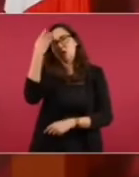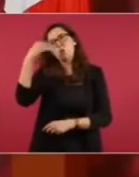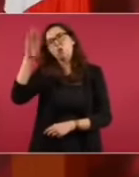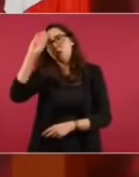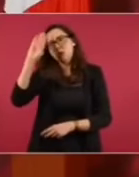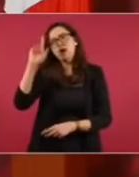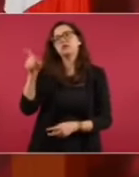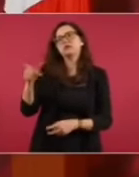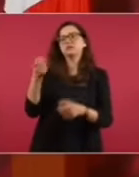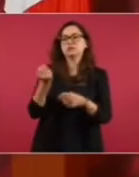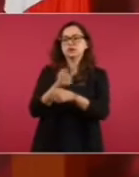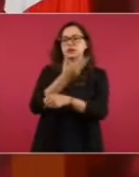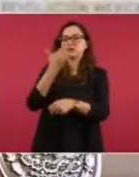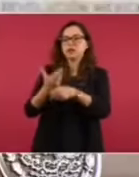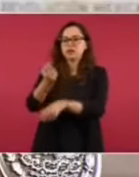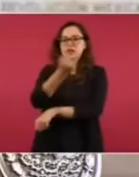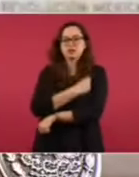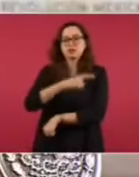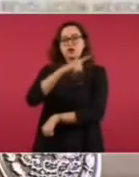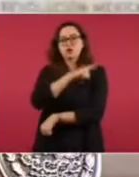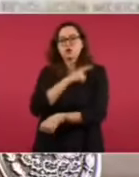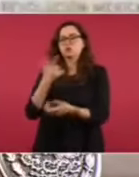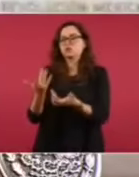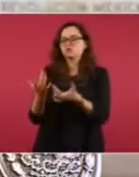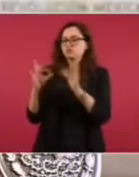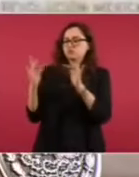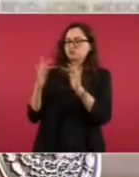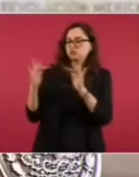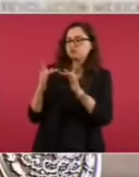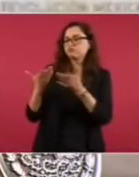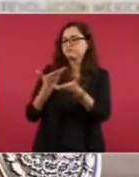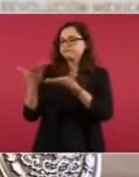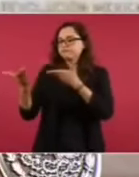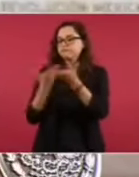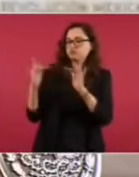Cuba por el apoyo en esta histórica colaboración entre nuestras dos naciones. En la siguiente.